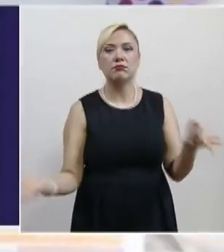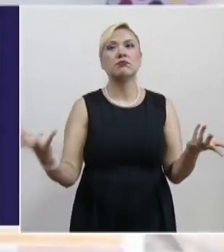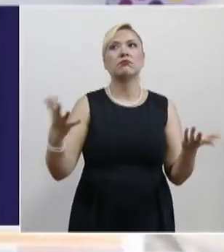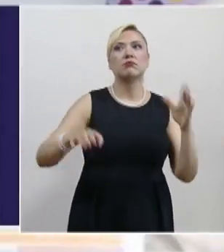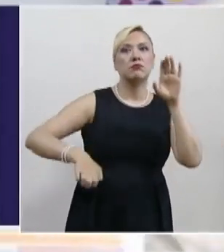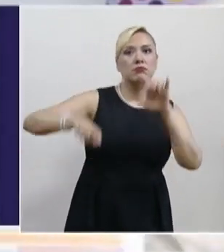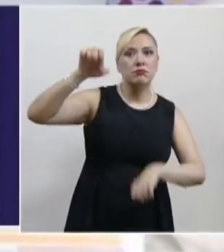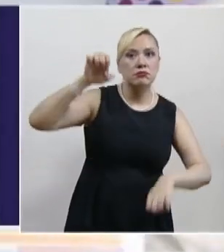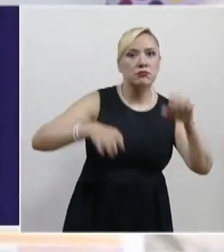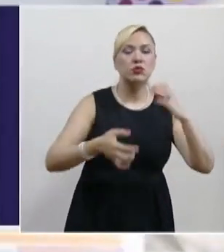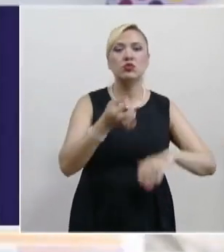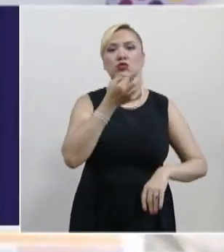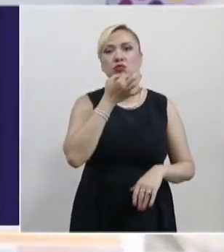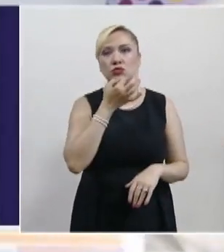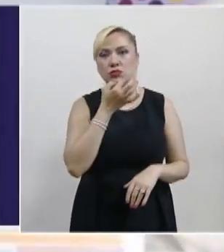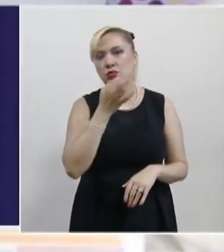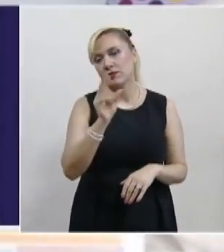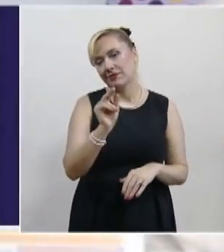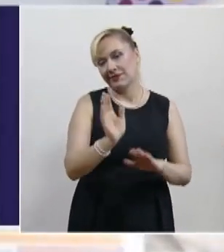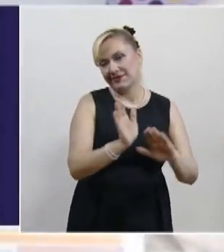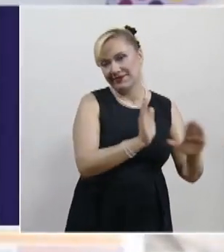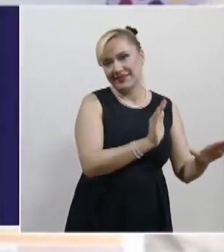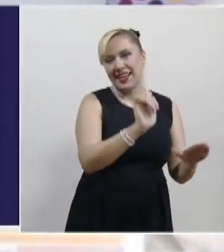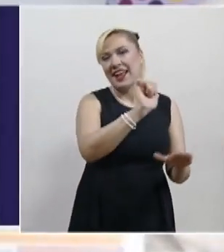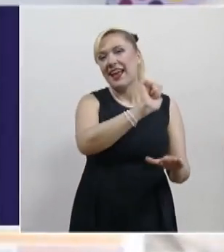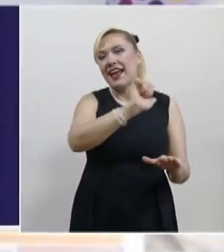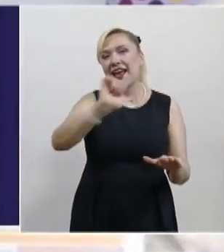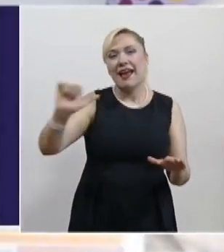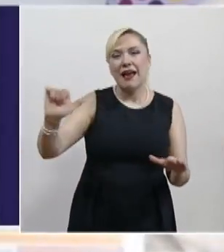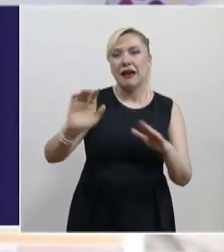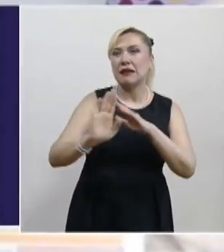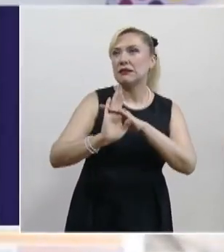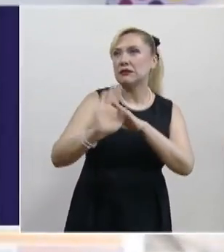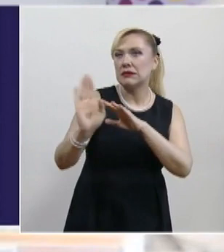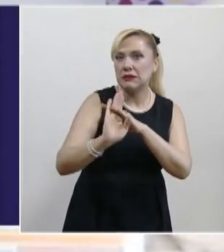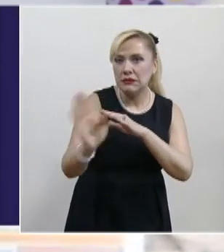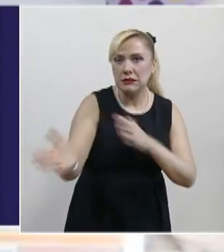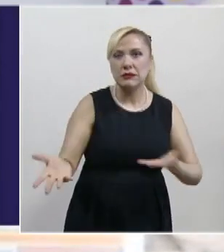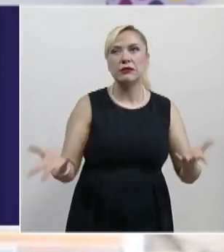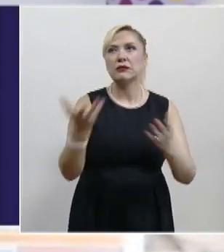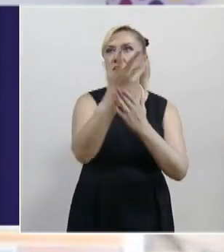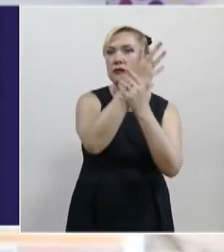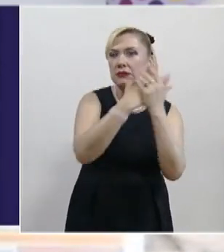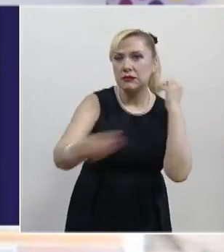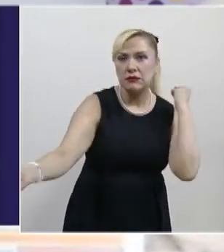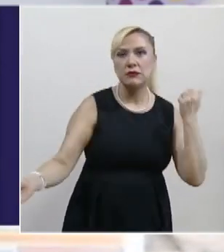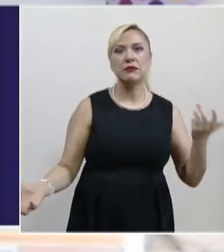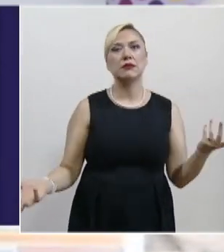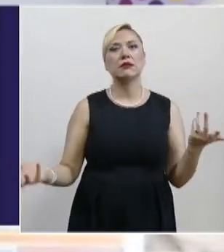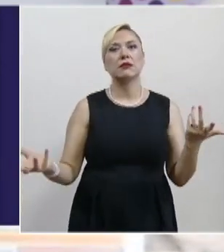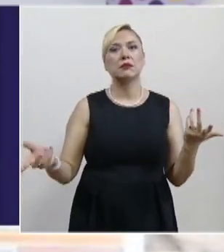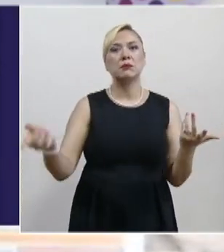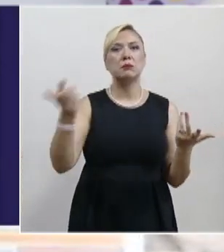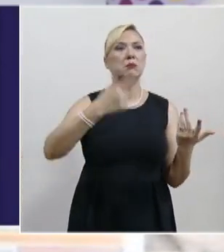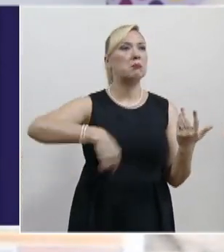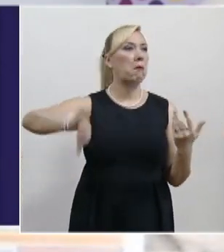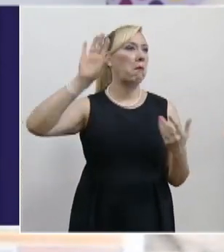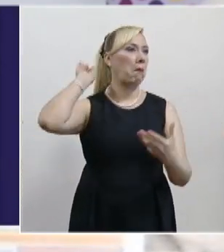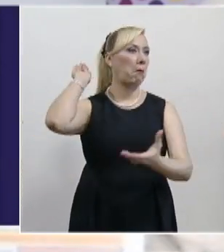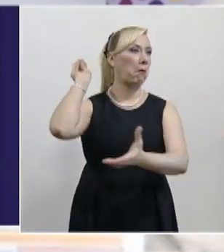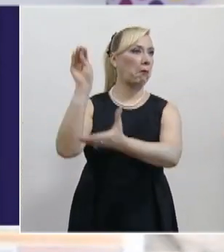Las y los ciudadanos que están en situación de desplazados son ignorados por la totalidad de